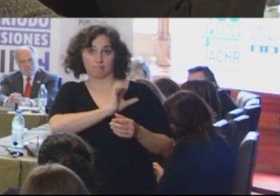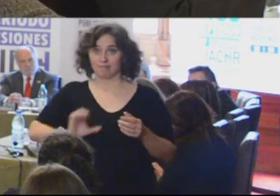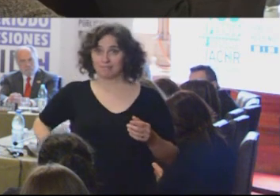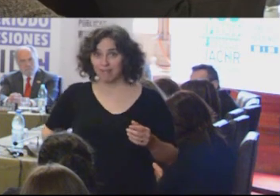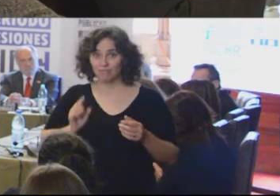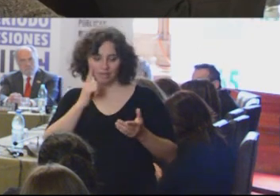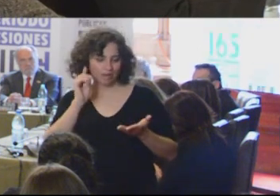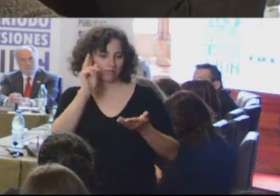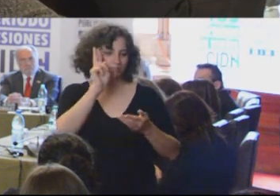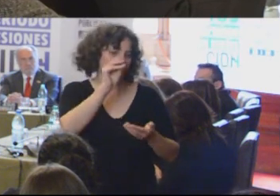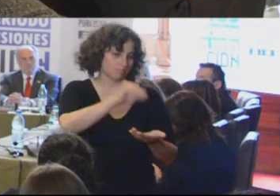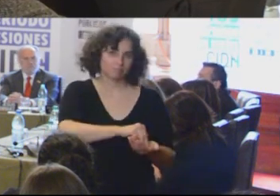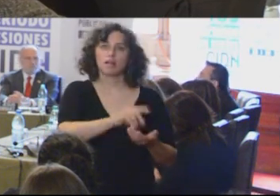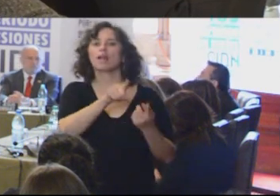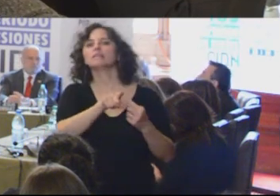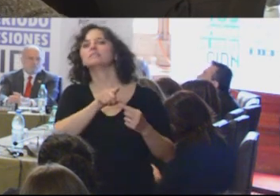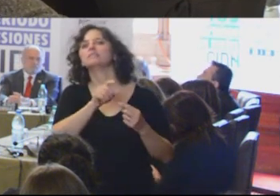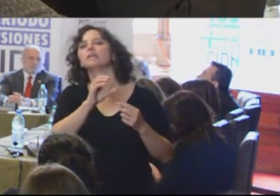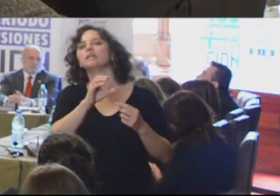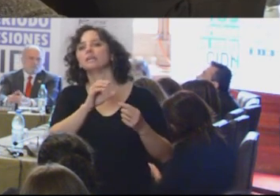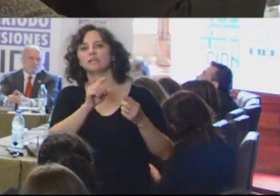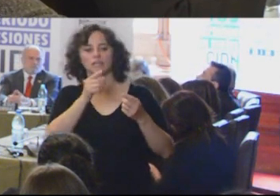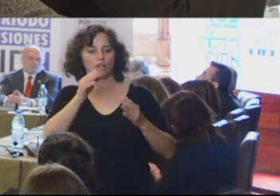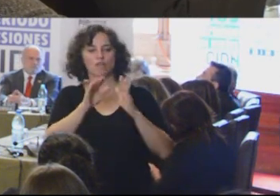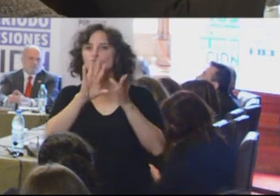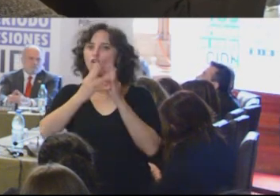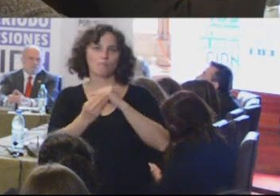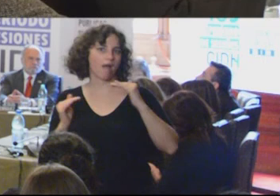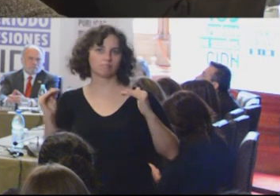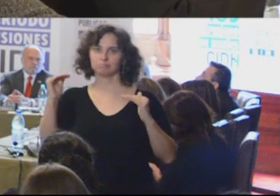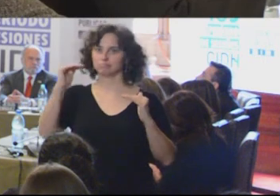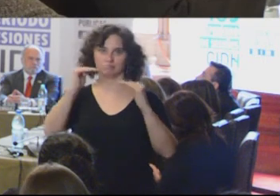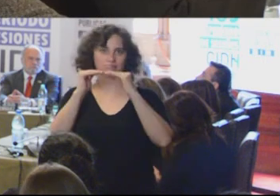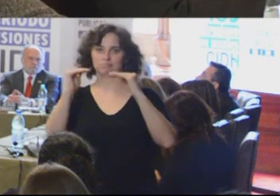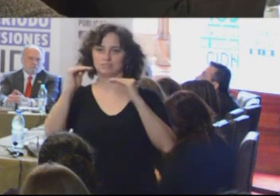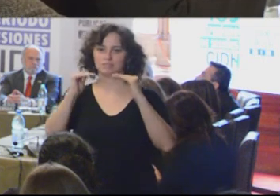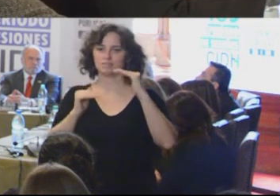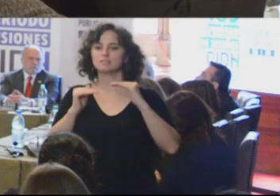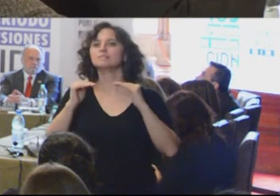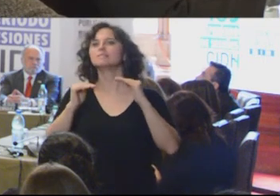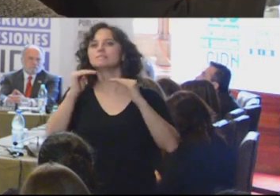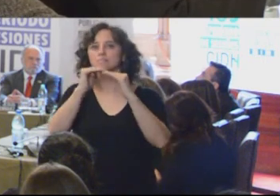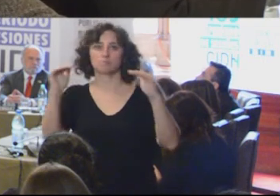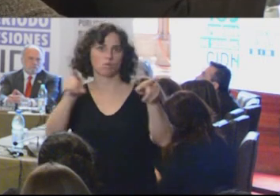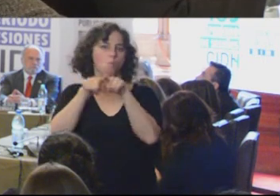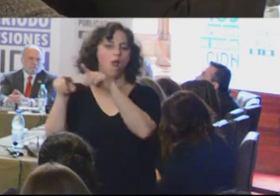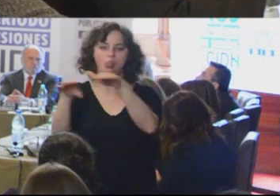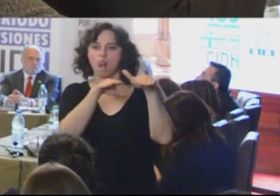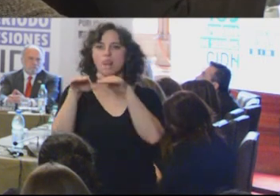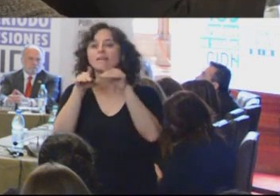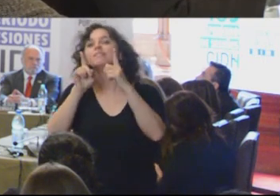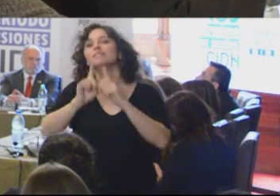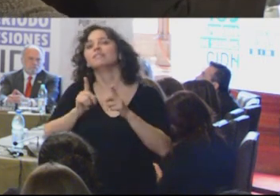se le aplicará ese componente de manera simétrica equitativa igualitaria pero diferenciada porque precisamente los hechos que los